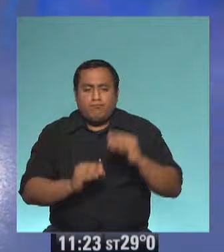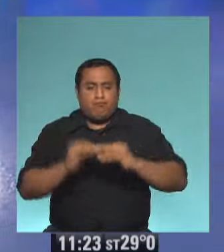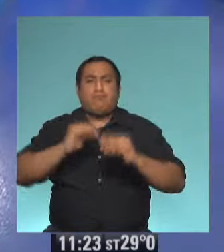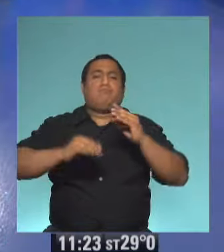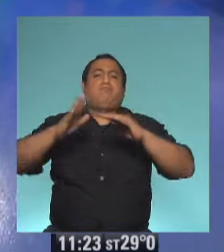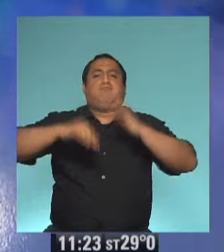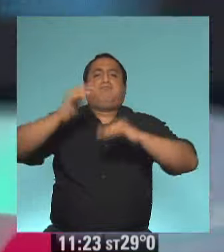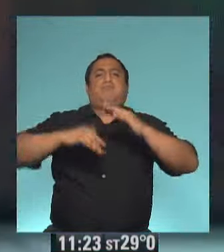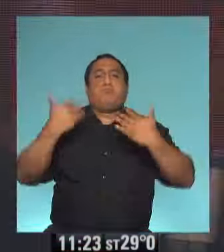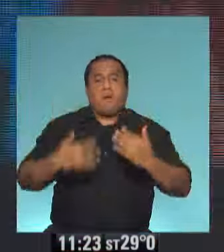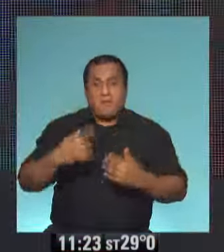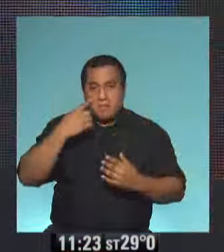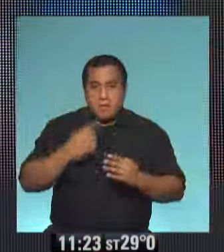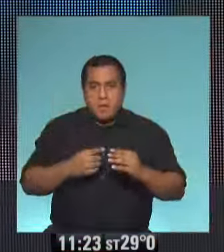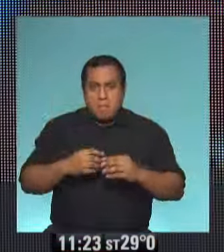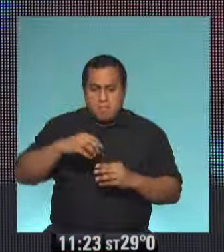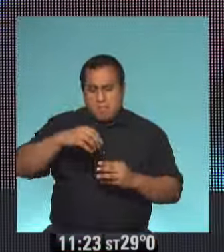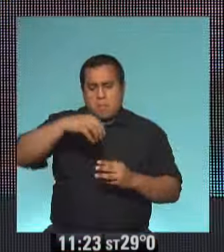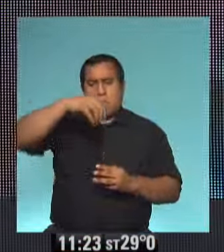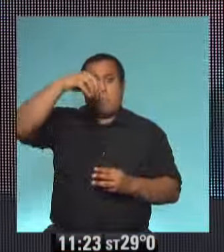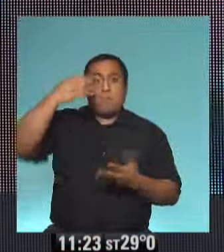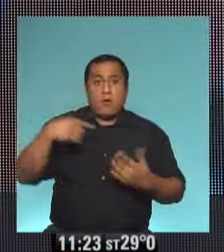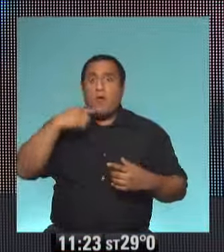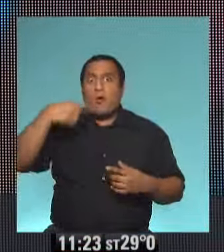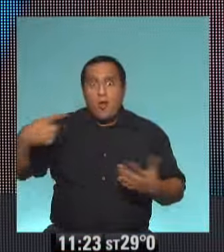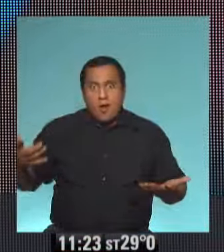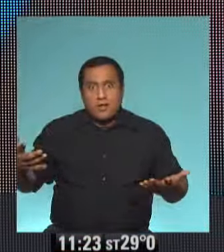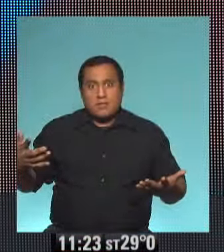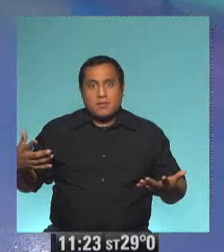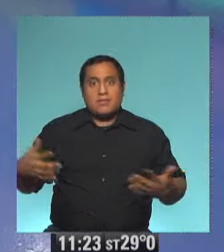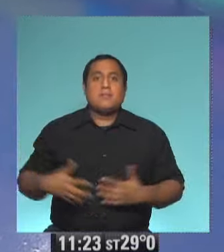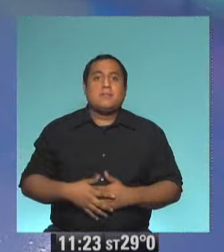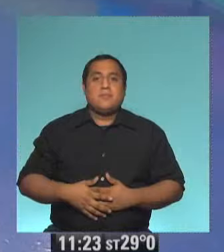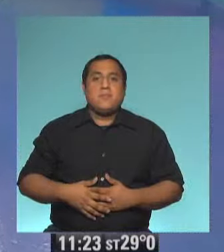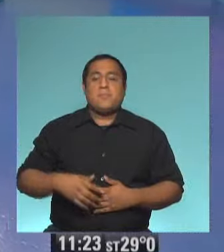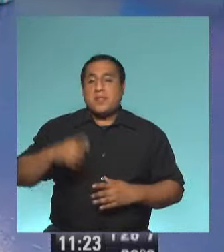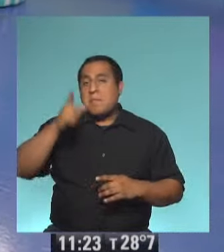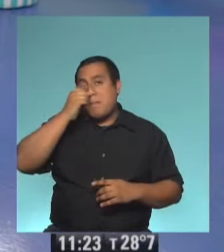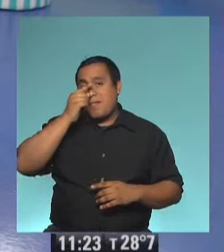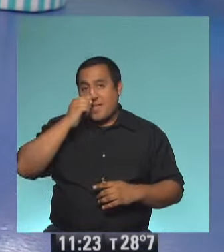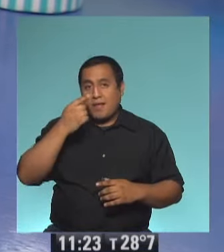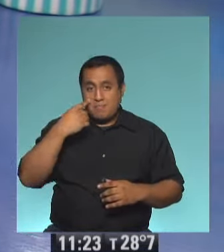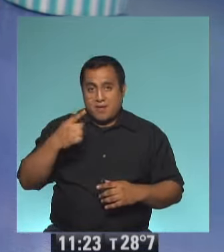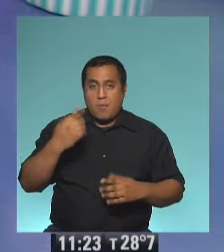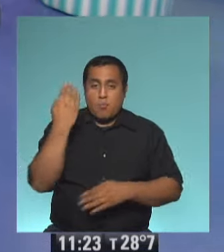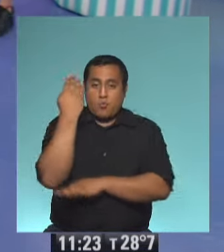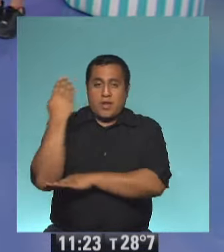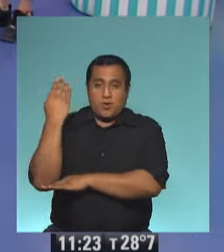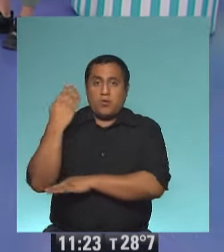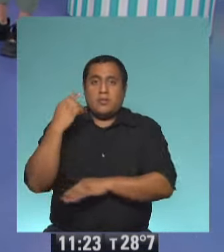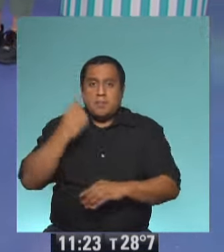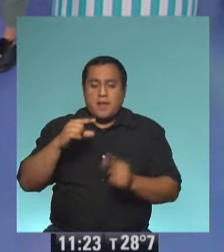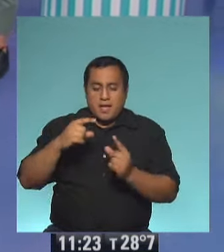este, buenísimo. Que es para poner así los bloquecitos. Miren este, por ejemplo. Estos muñequitos hechos de madera. ¡Ay, tenemos un trompo de